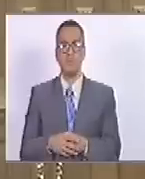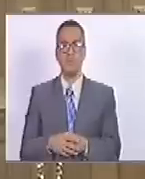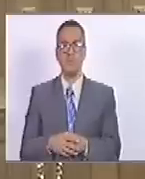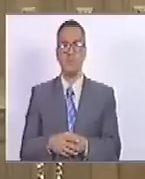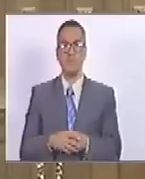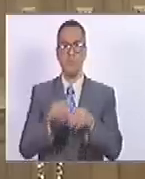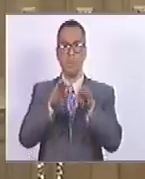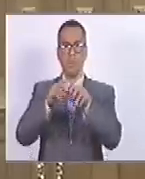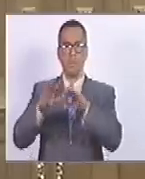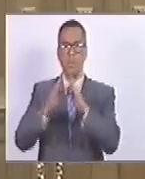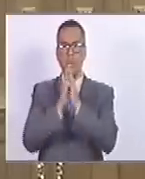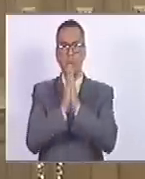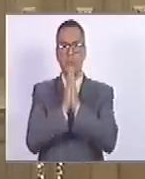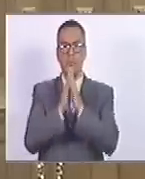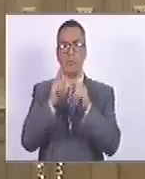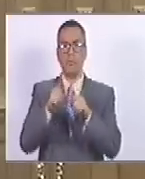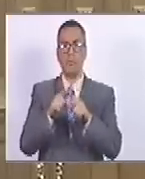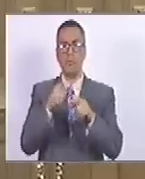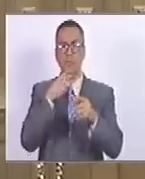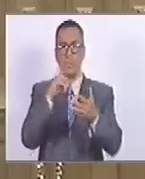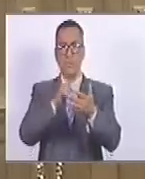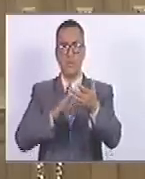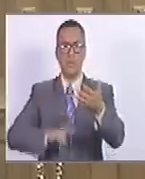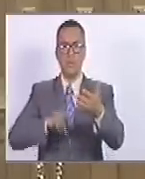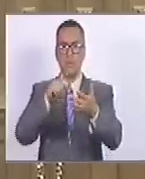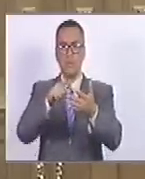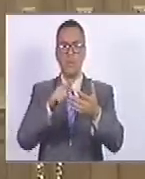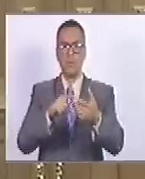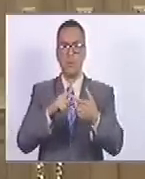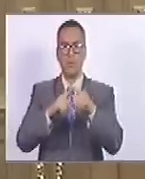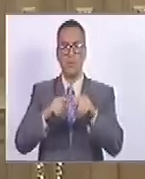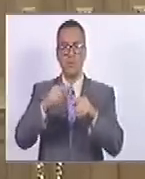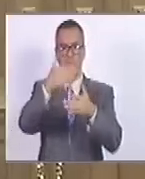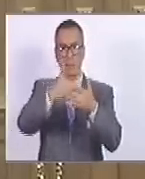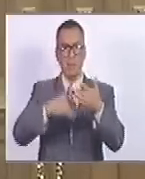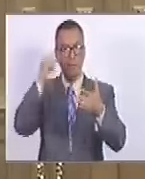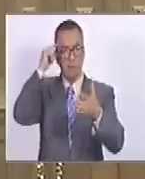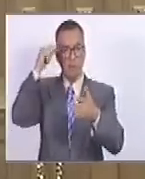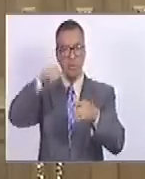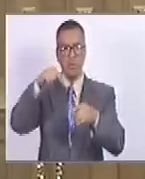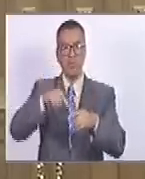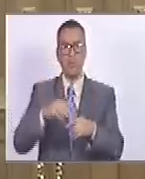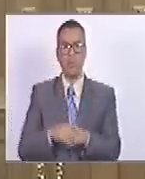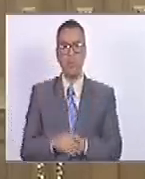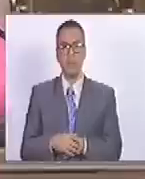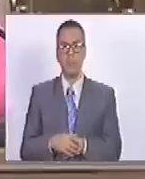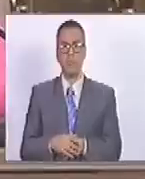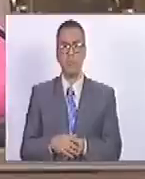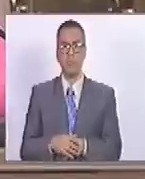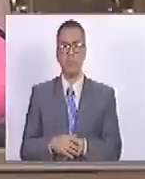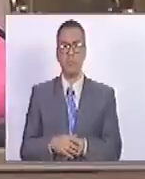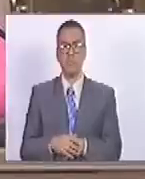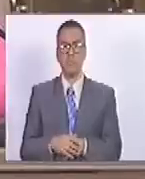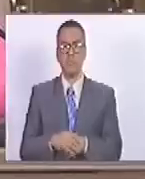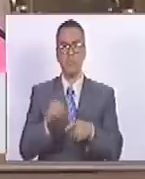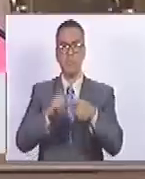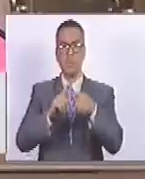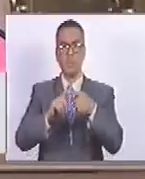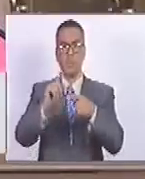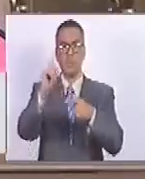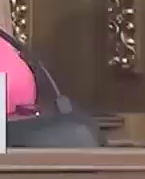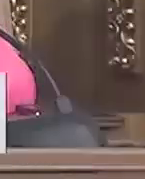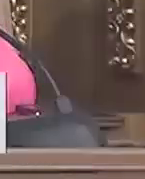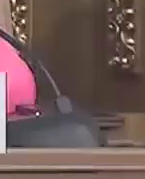Ciudadana secretaria, por favor, sírvase a dar lectura a la propuesta del orden del día de hoy. Punto número